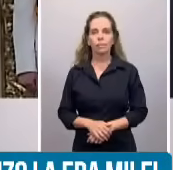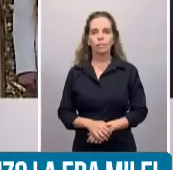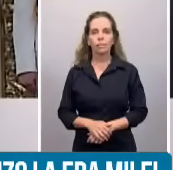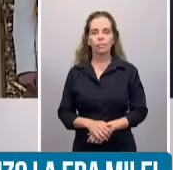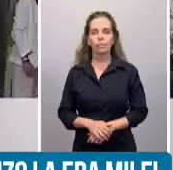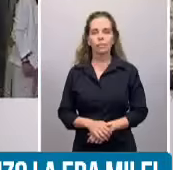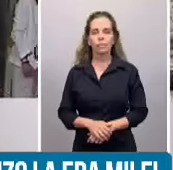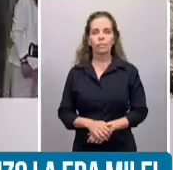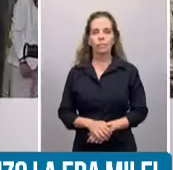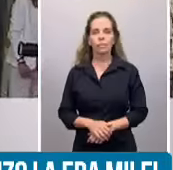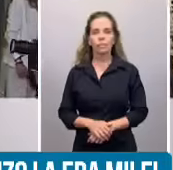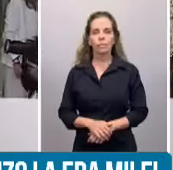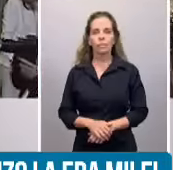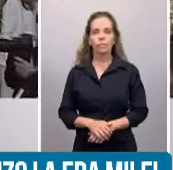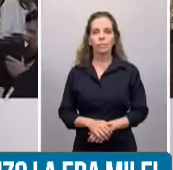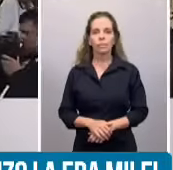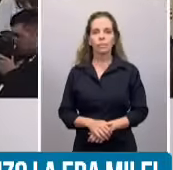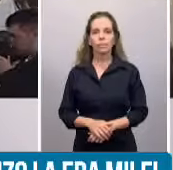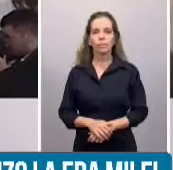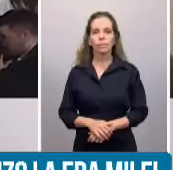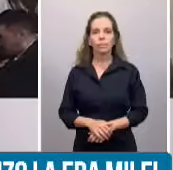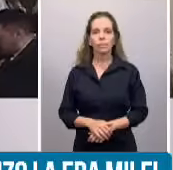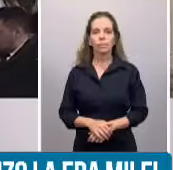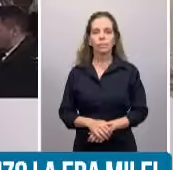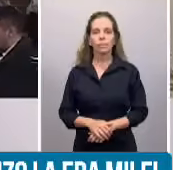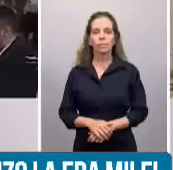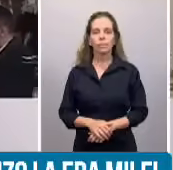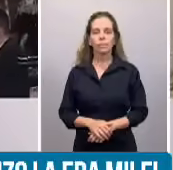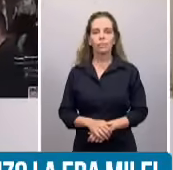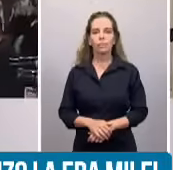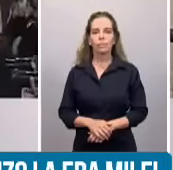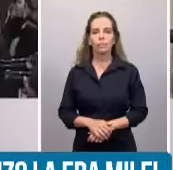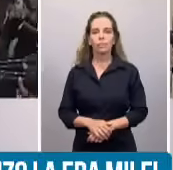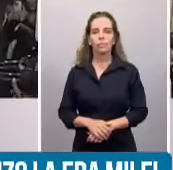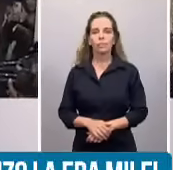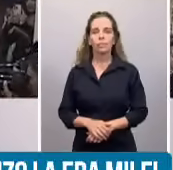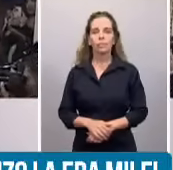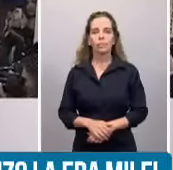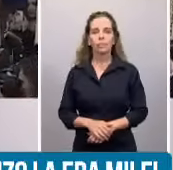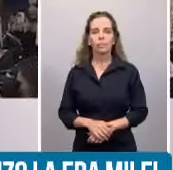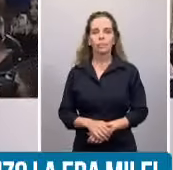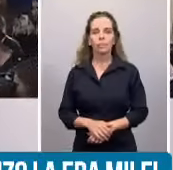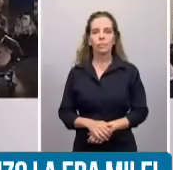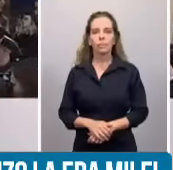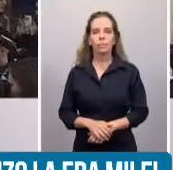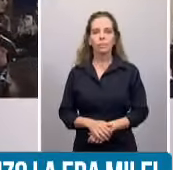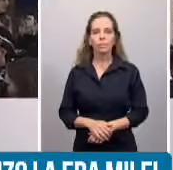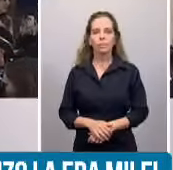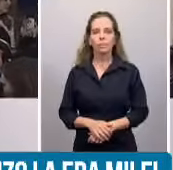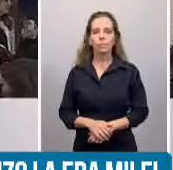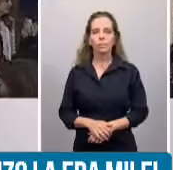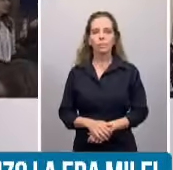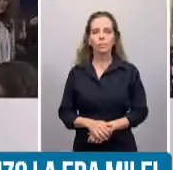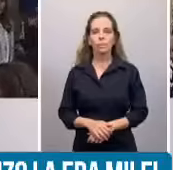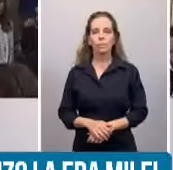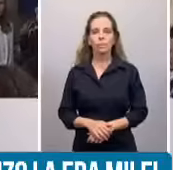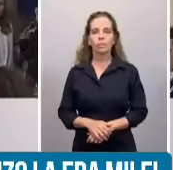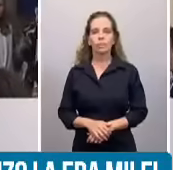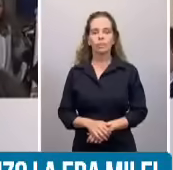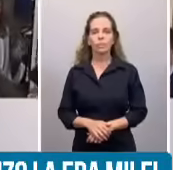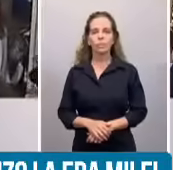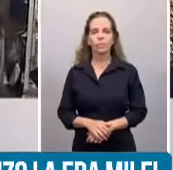invitados. Tres países estratégicos en lo comercial, Diego, después vamos a hablar con vos también con respecto a esto, ¿sí? Vos que sos economista, pero digo,